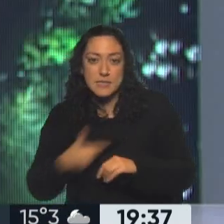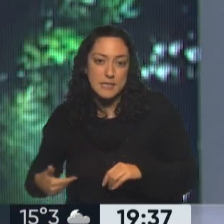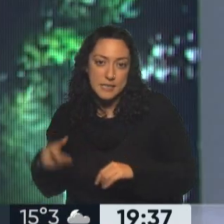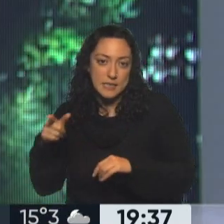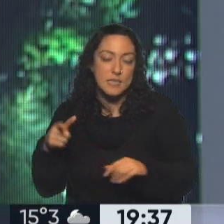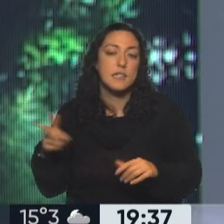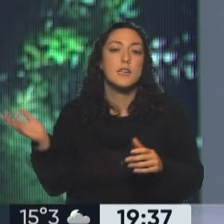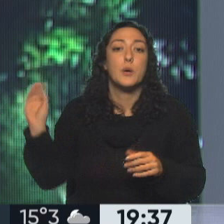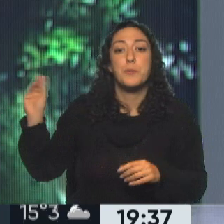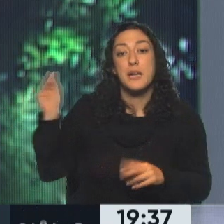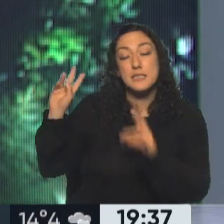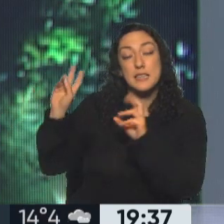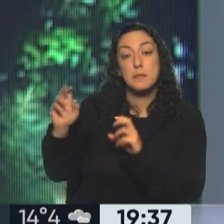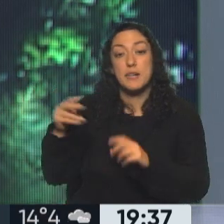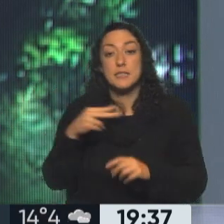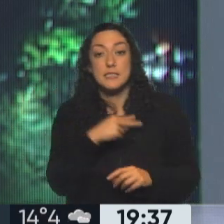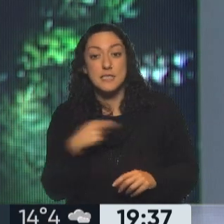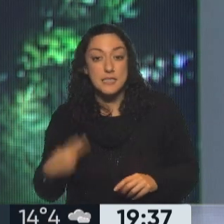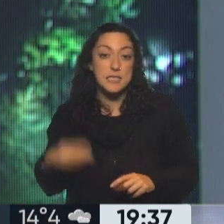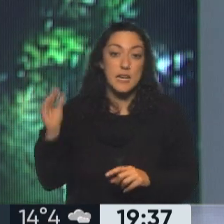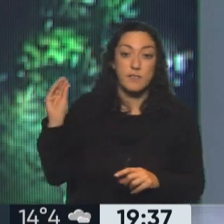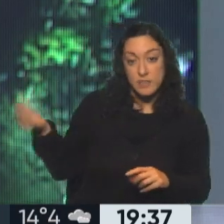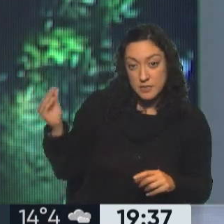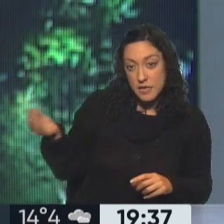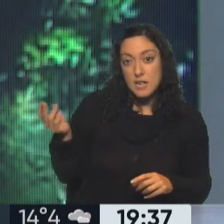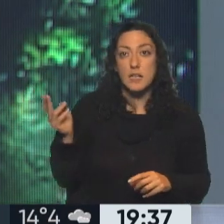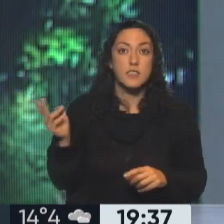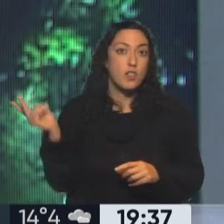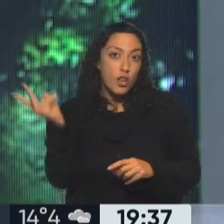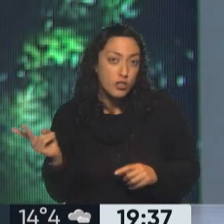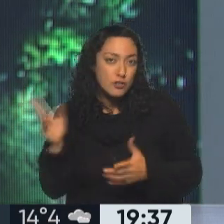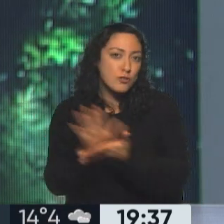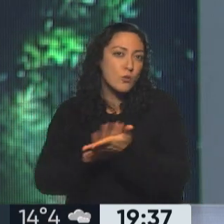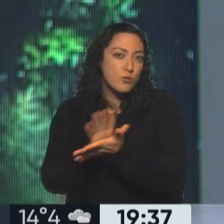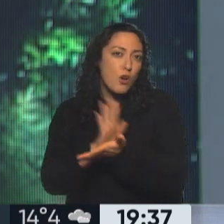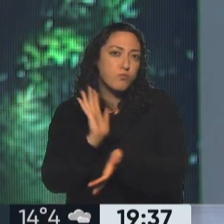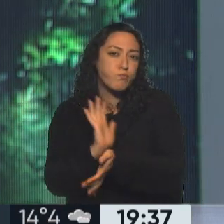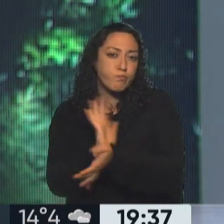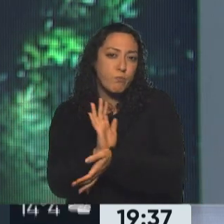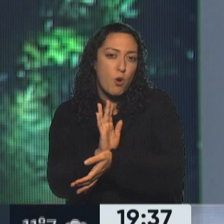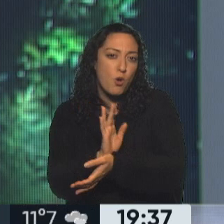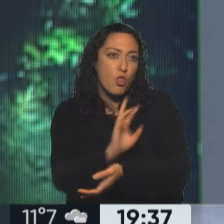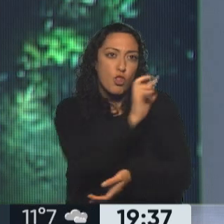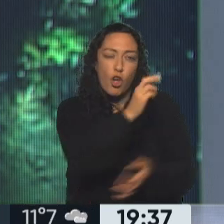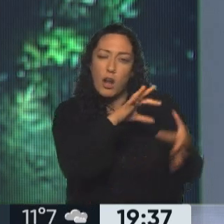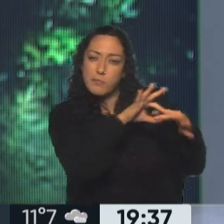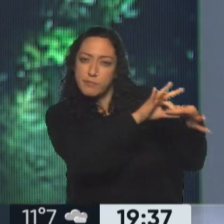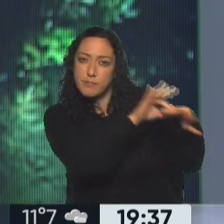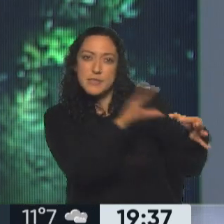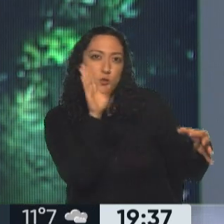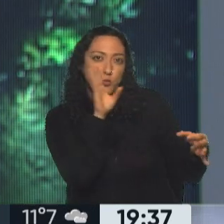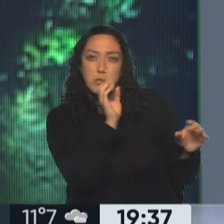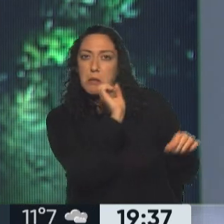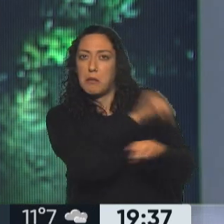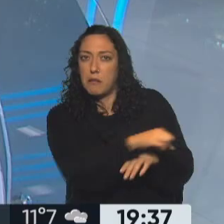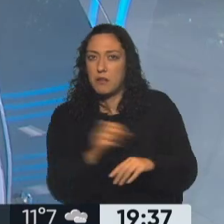caso de Brasil, es decir, tanto China como Brasil son alternativas para no depender únicamente del dólar y de los Estados Unidos. Por